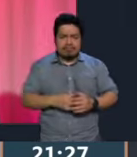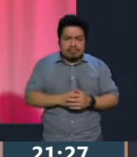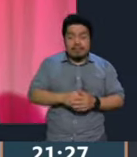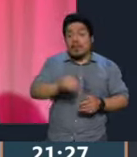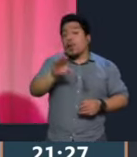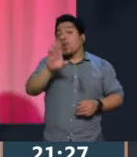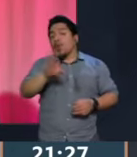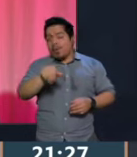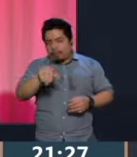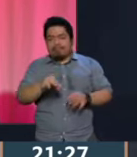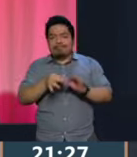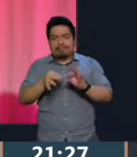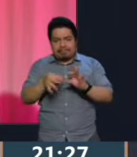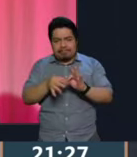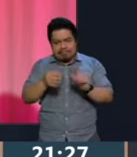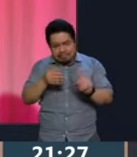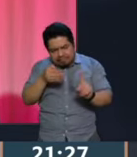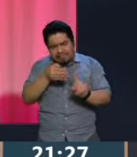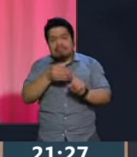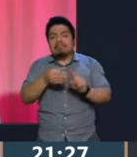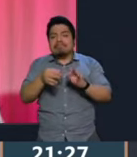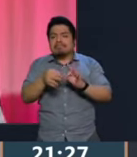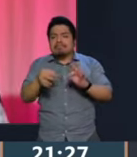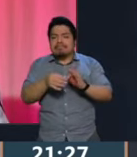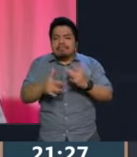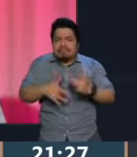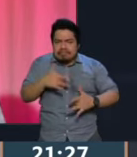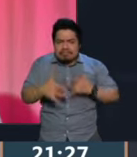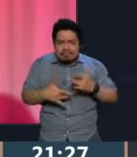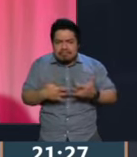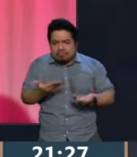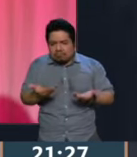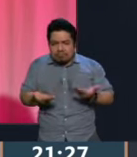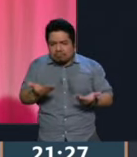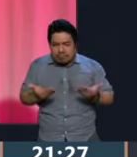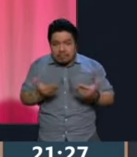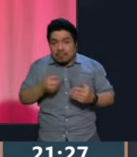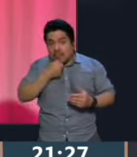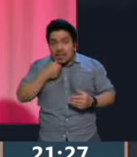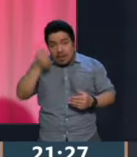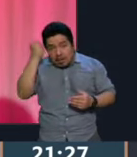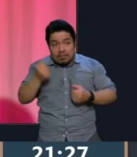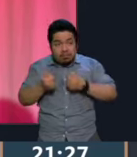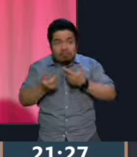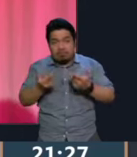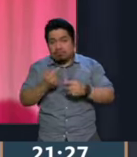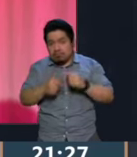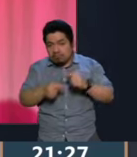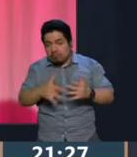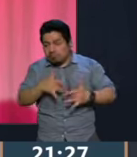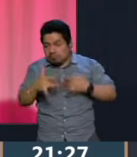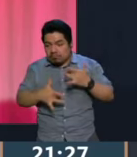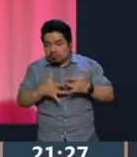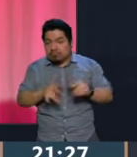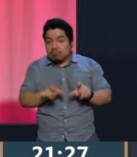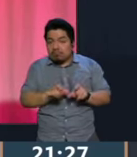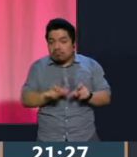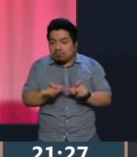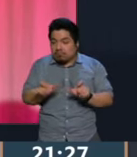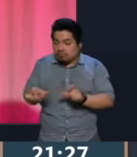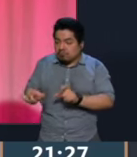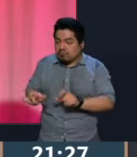primero que me gustaría que me contaran es cuál es su balance sobre la campaña, cómo la han vivido, qué creen que la caracteriza. Quien quiera